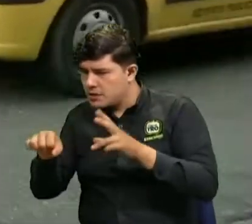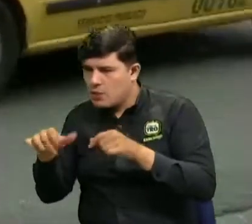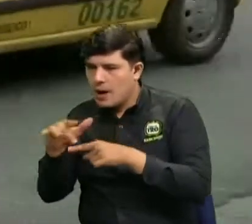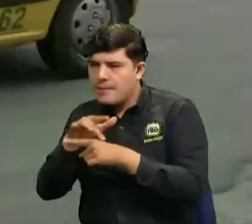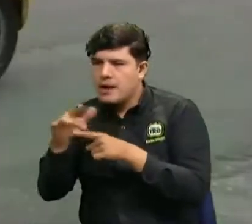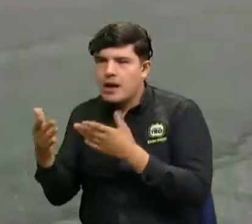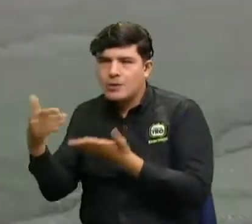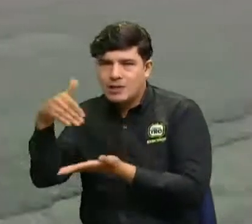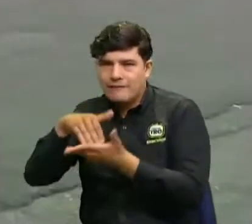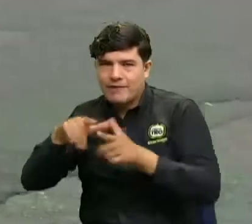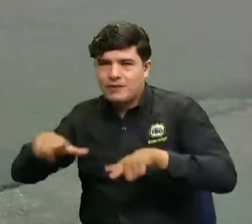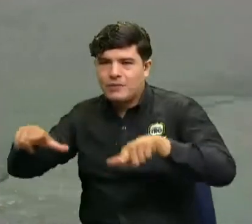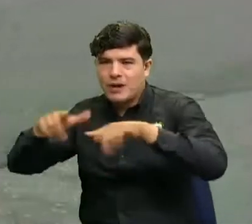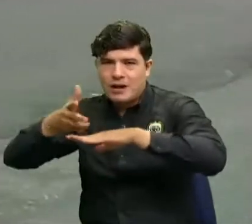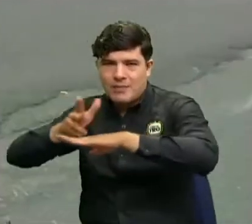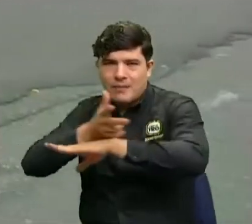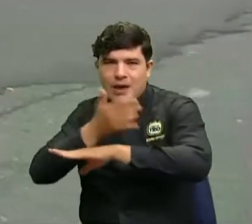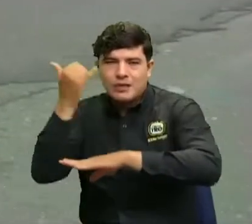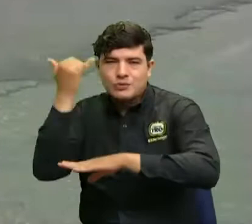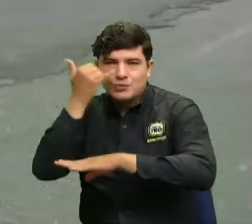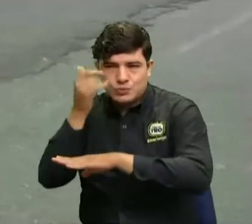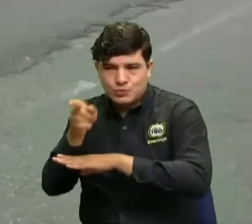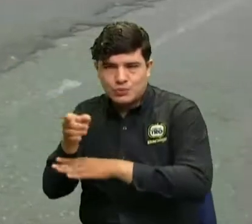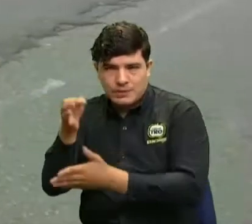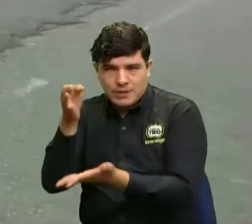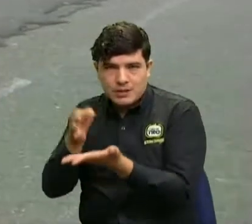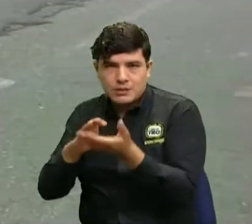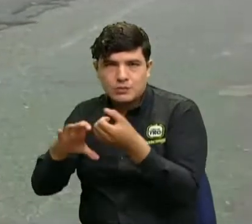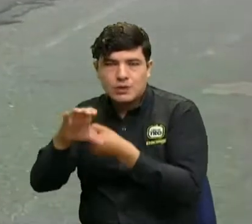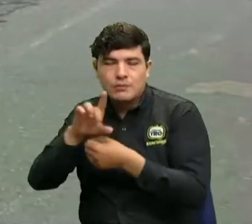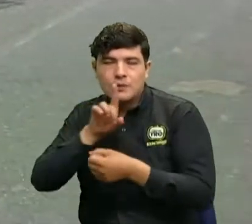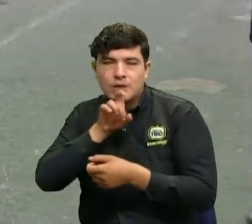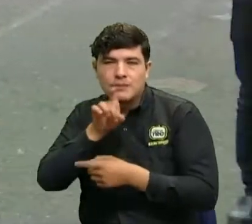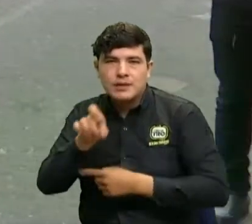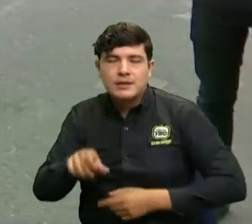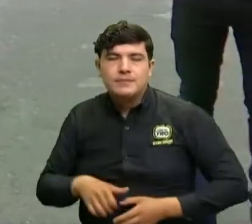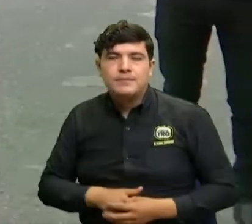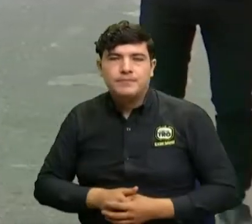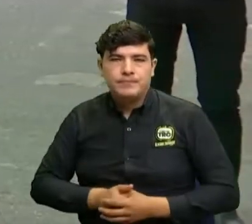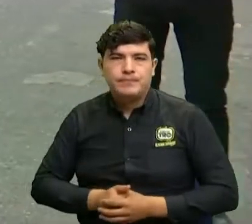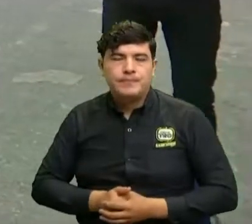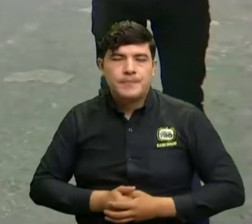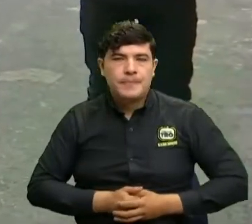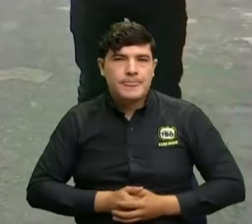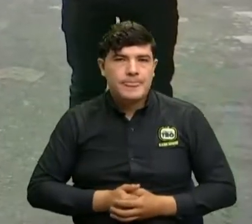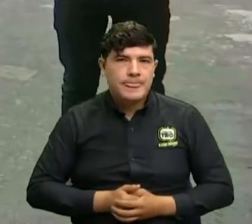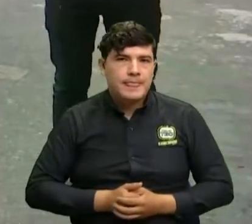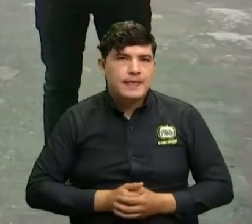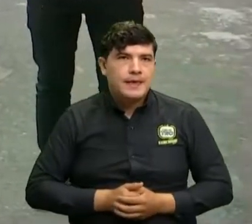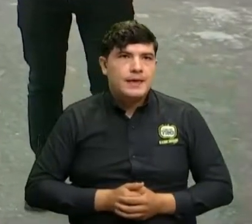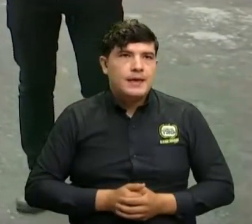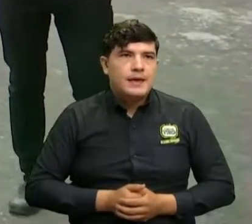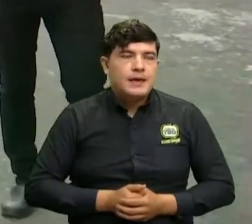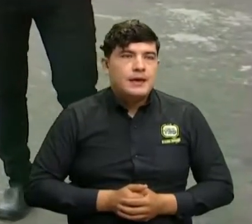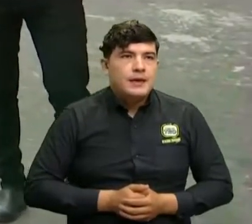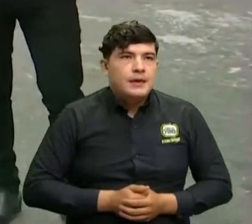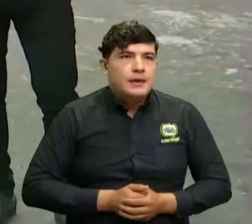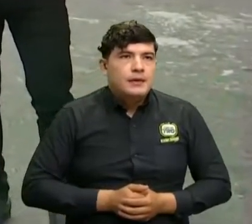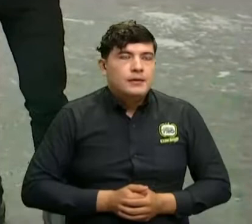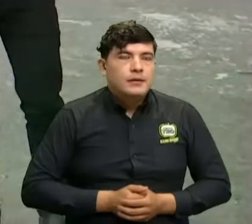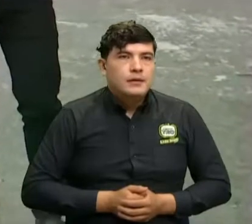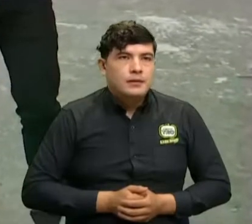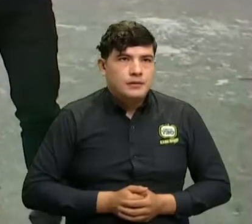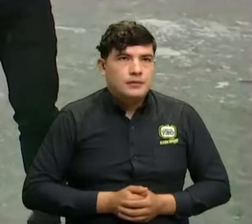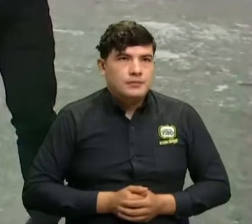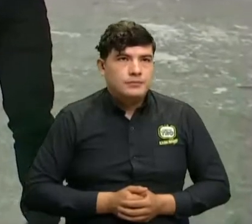zonas azules aquí en la capital santandereana. Todavía no se han definido los sectores, pero muy